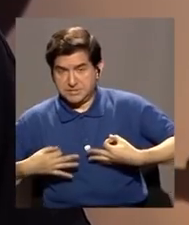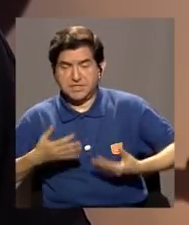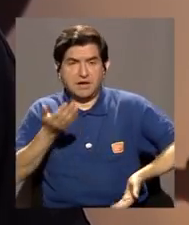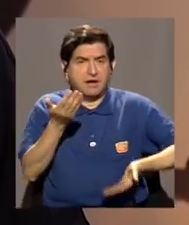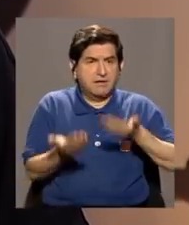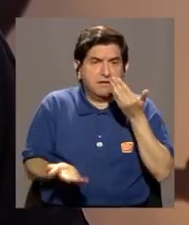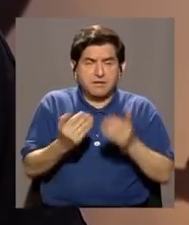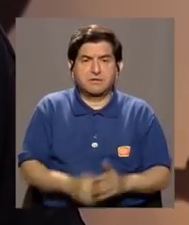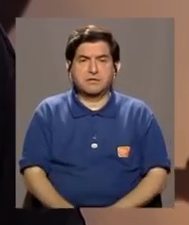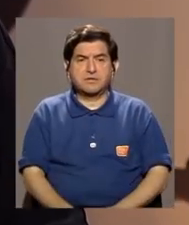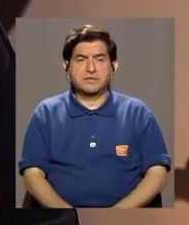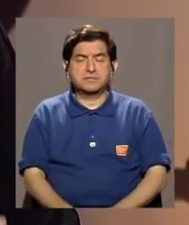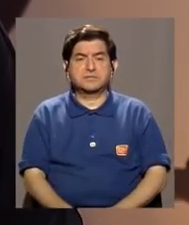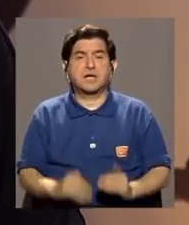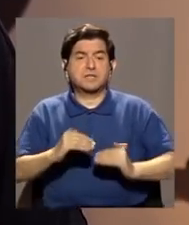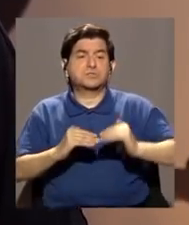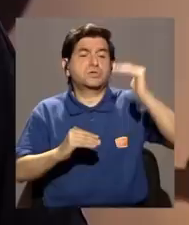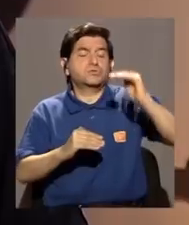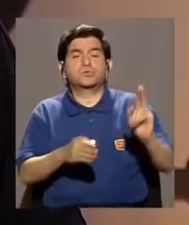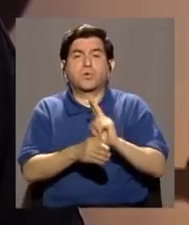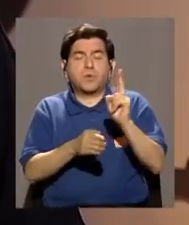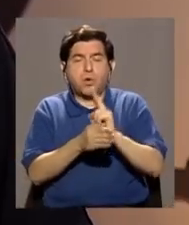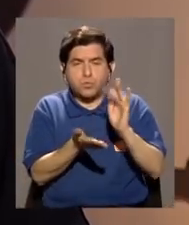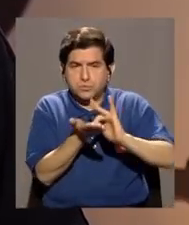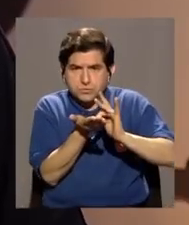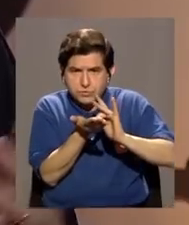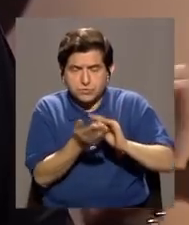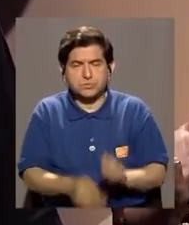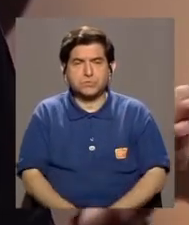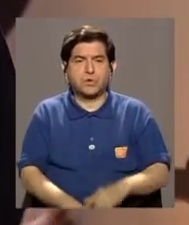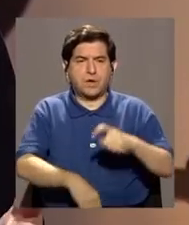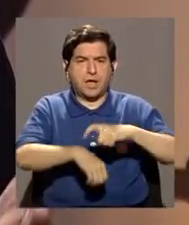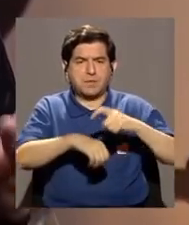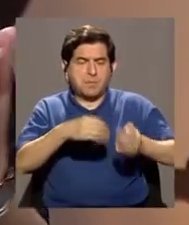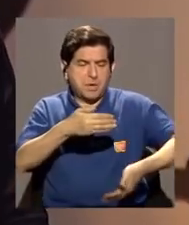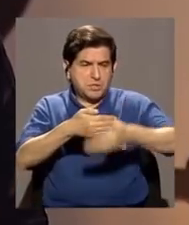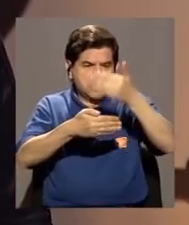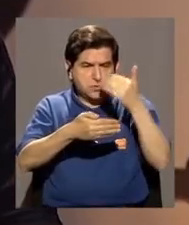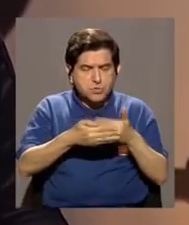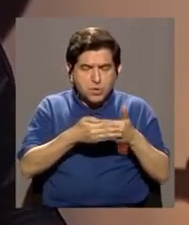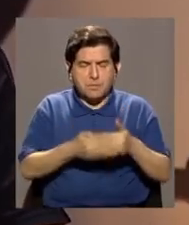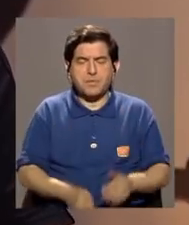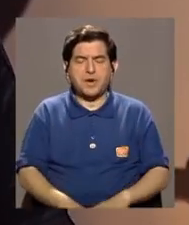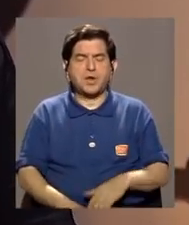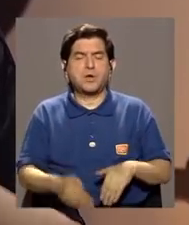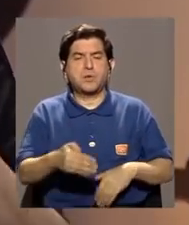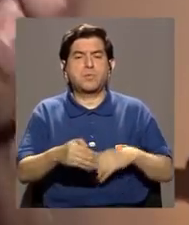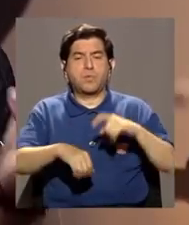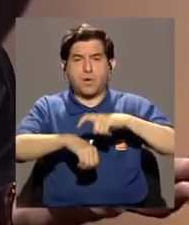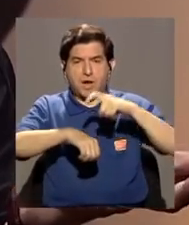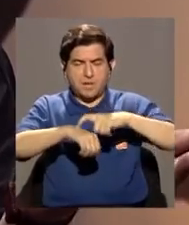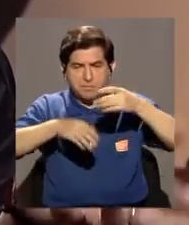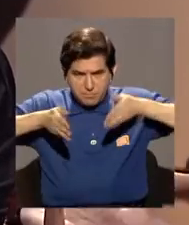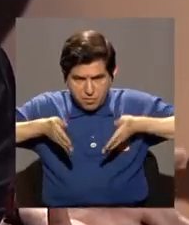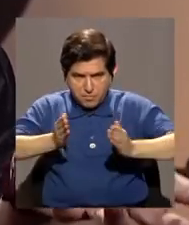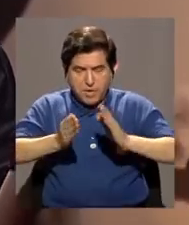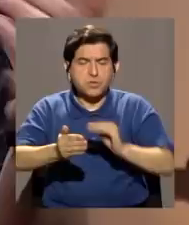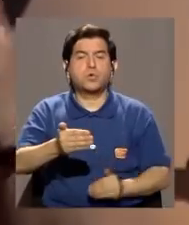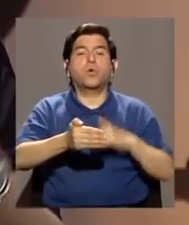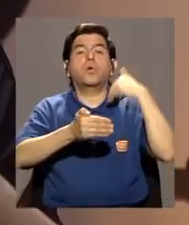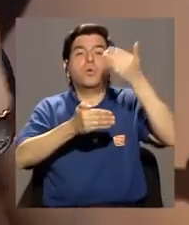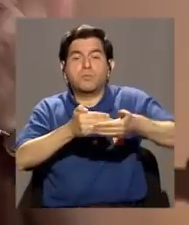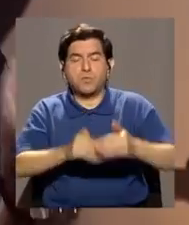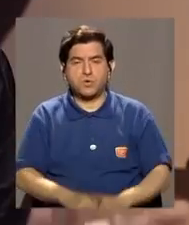una sobre medicalización ya sea durante el periodo prenatal durante el parto durante y post parto digo sobre medicalización